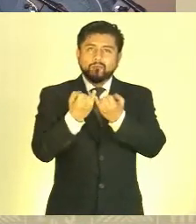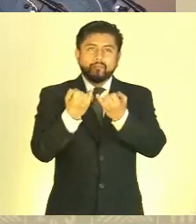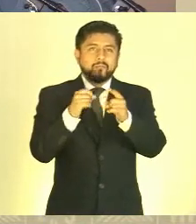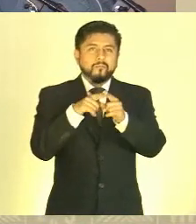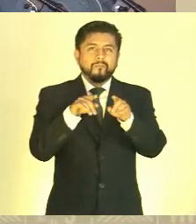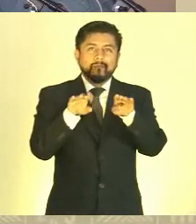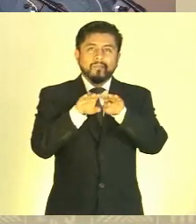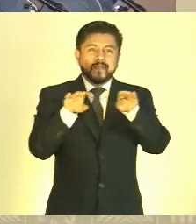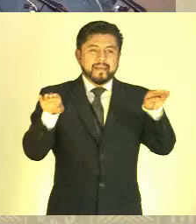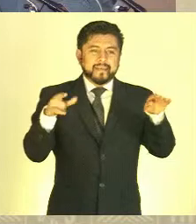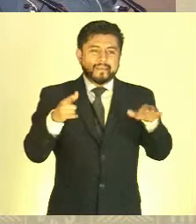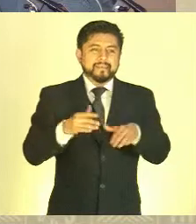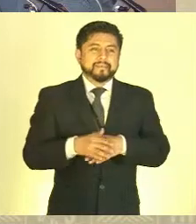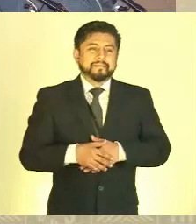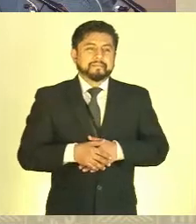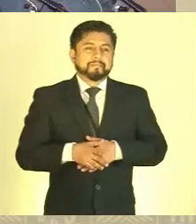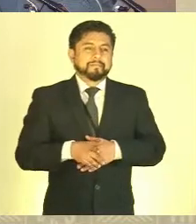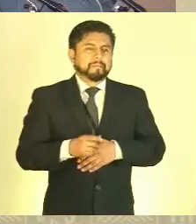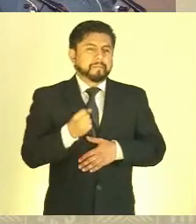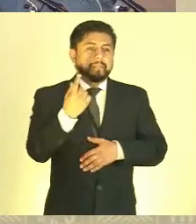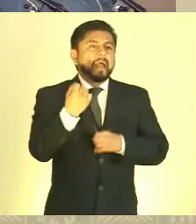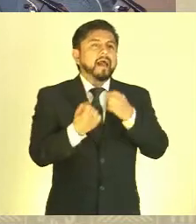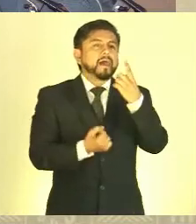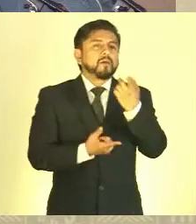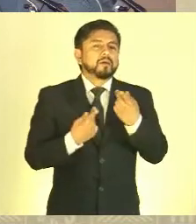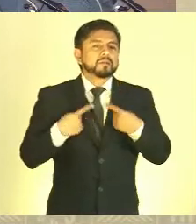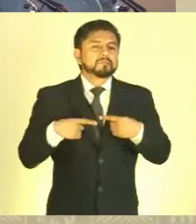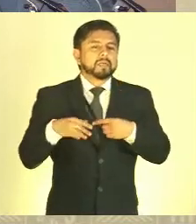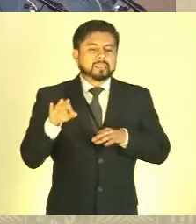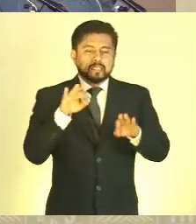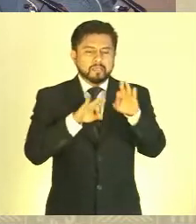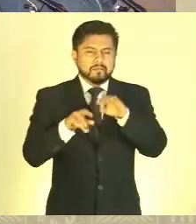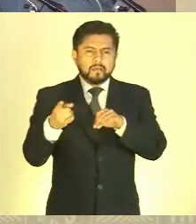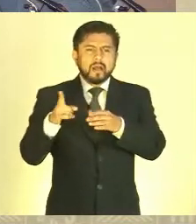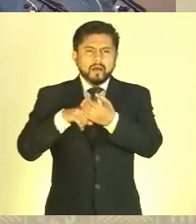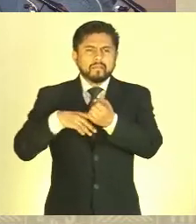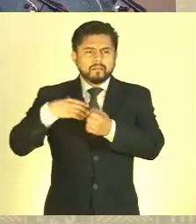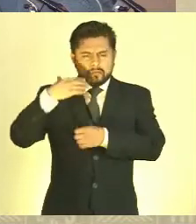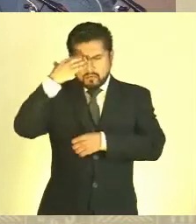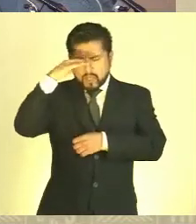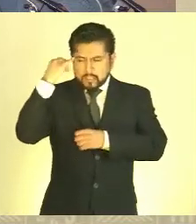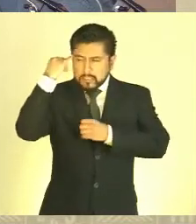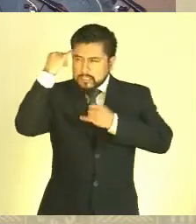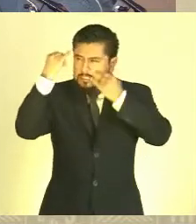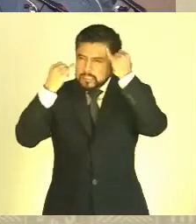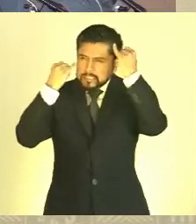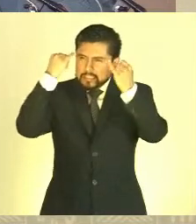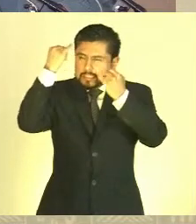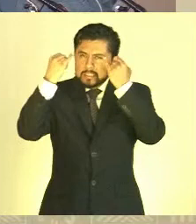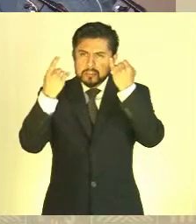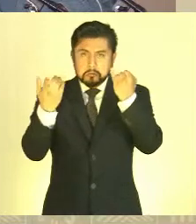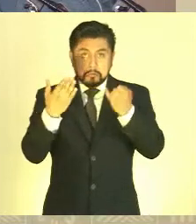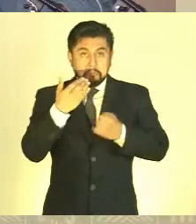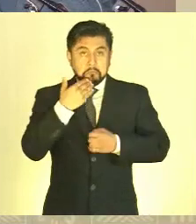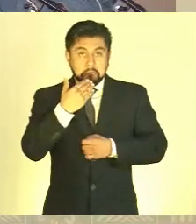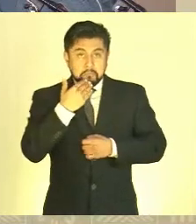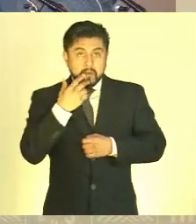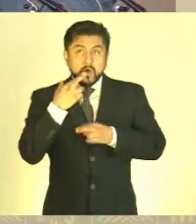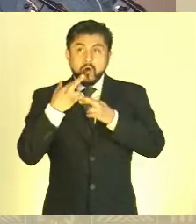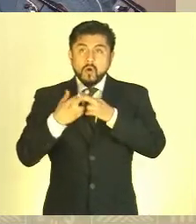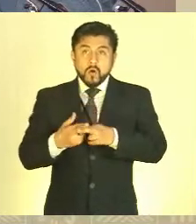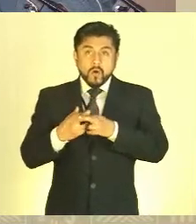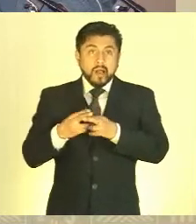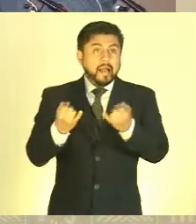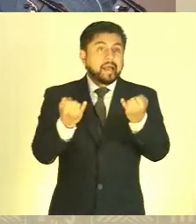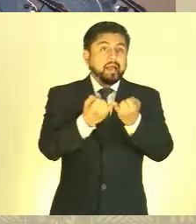físicos teóricos tienen mucha más imaginación que nosotros, los artistas, los escritores, los literatos, ¿no?